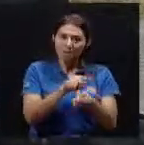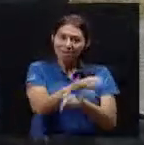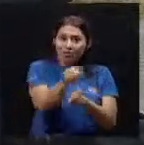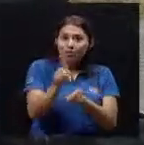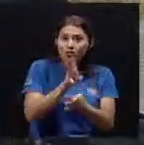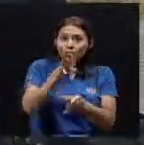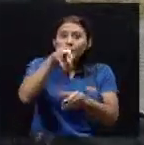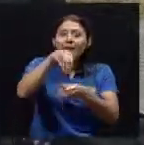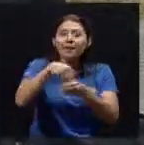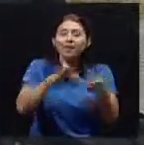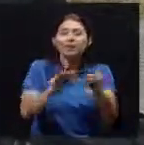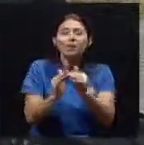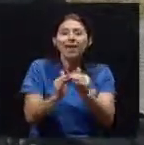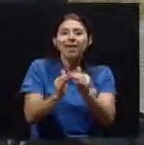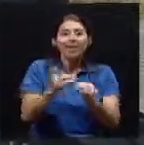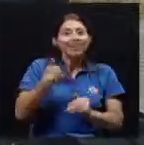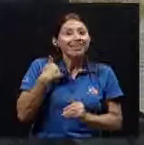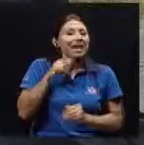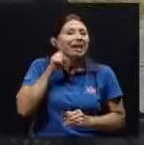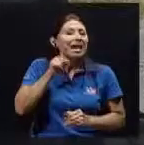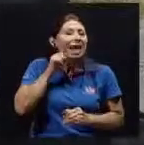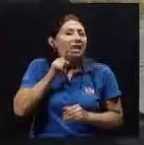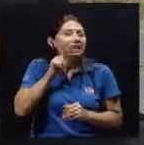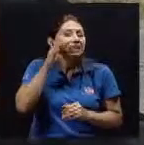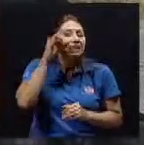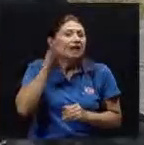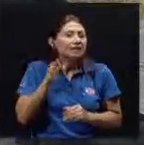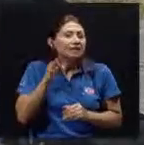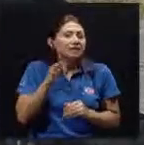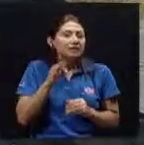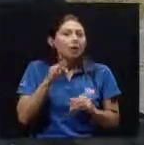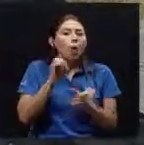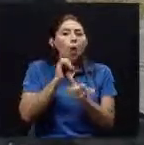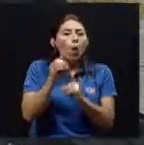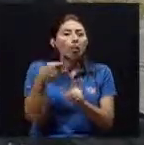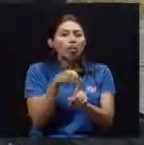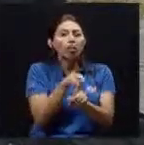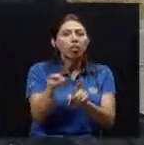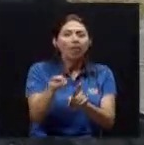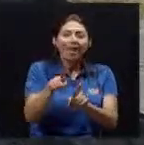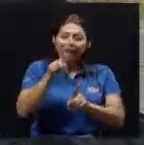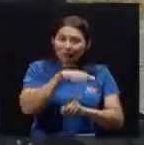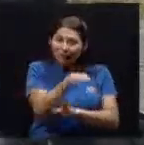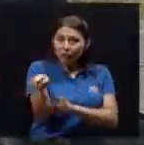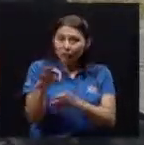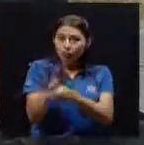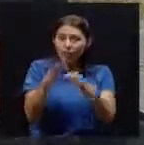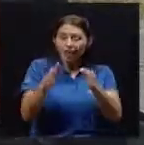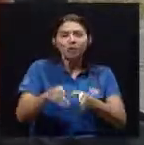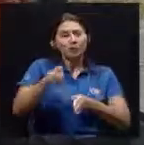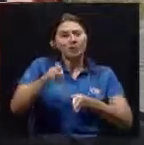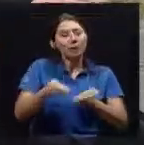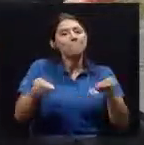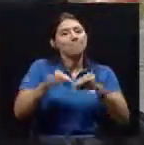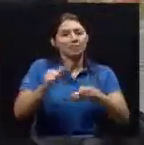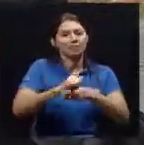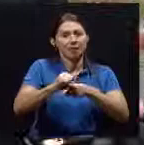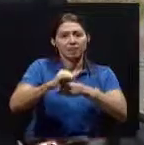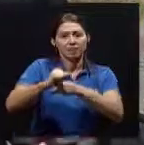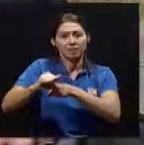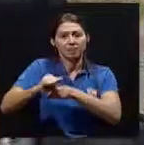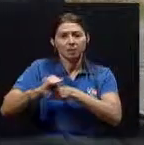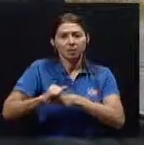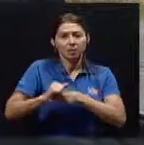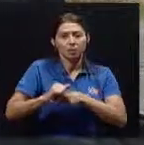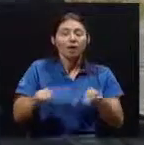propios mitos, y definitivamente tendría que haber muchísima más capacitación a estos funcionarios. Pero por otro lado